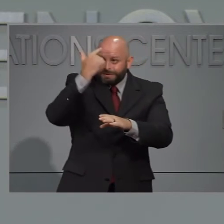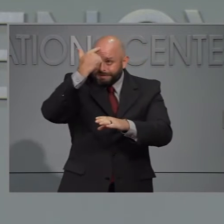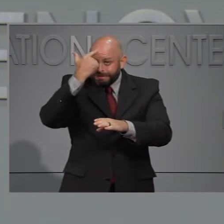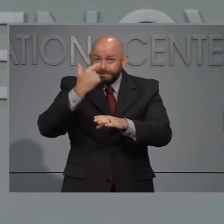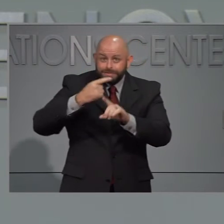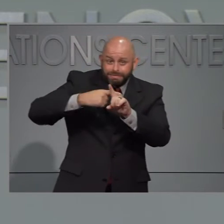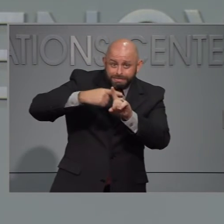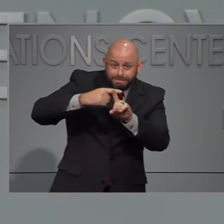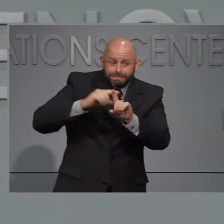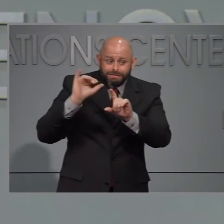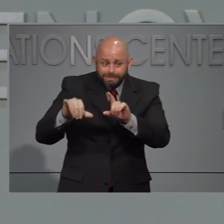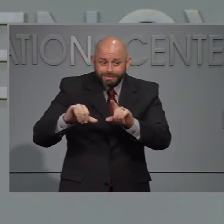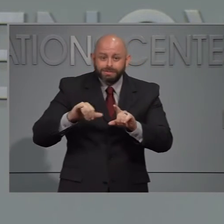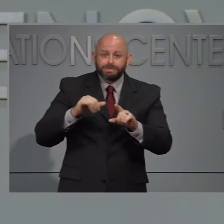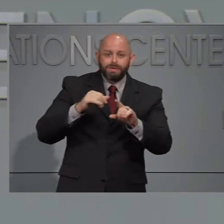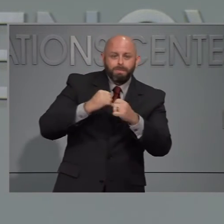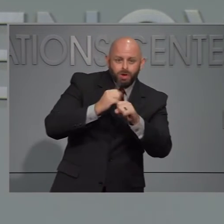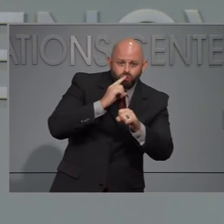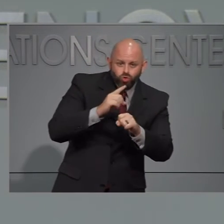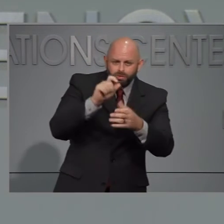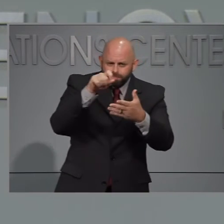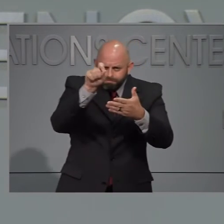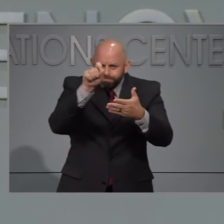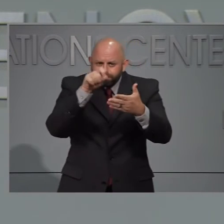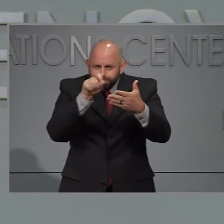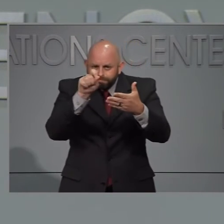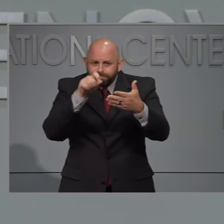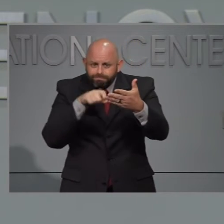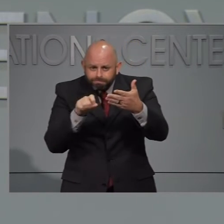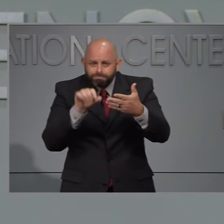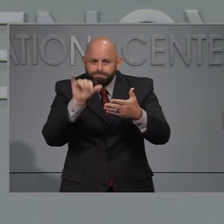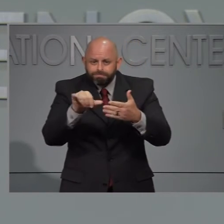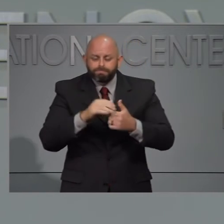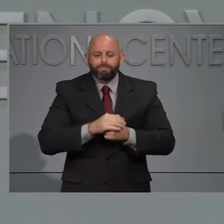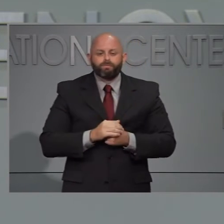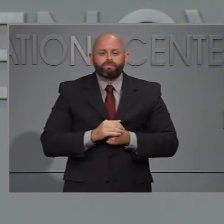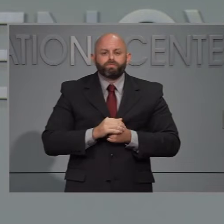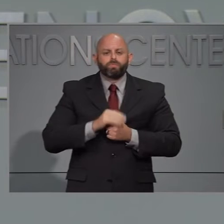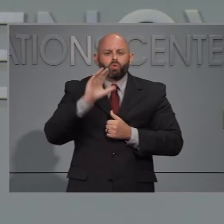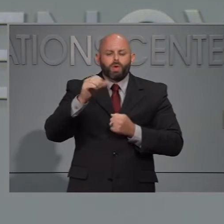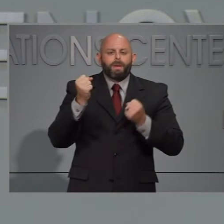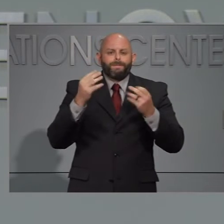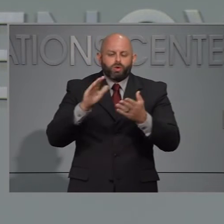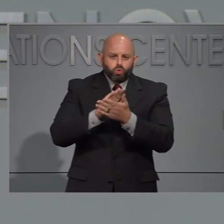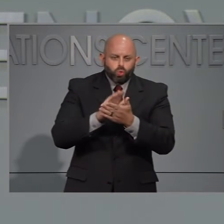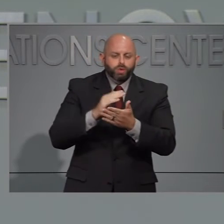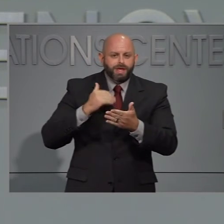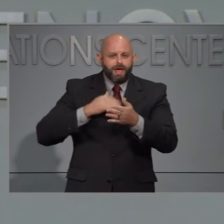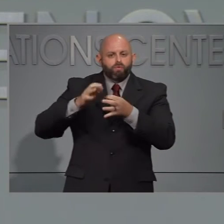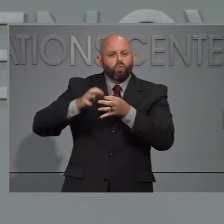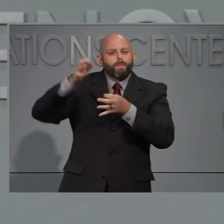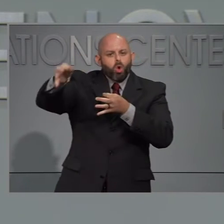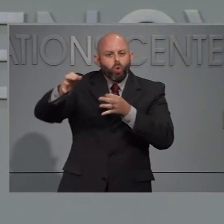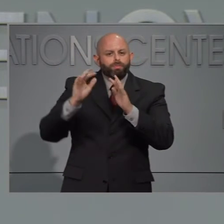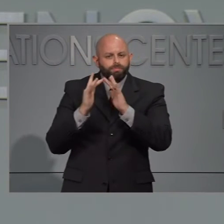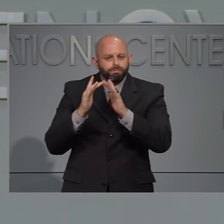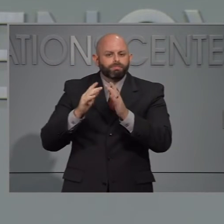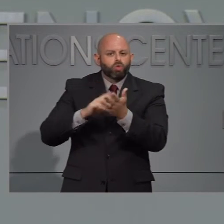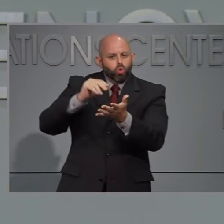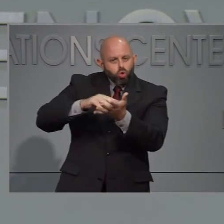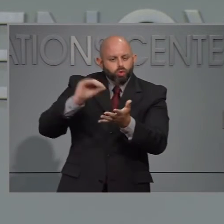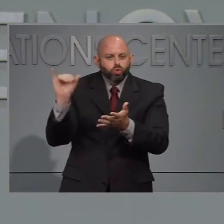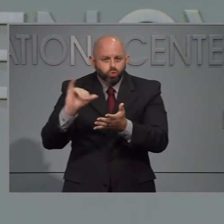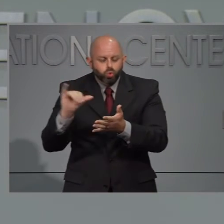de estos planes. Están haciendo una combinación de instrucción a distancia y también estos planes de seguridad. Y